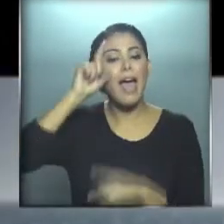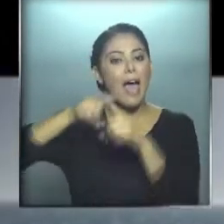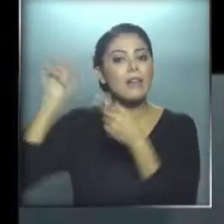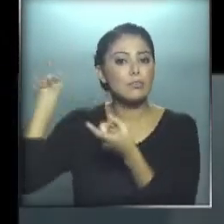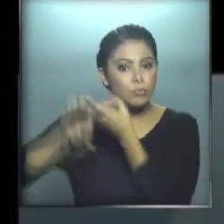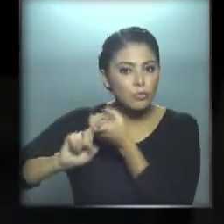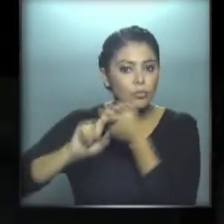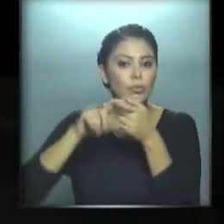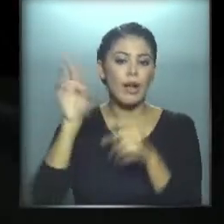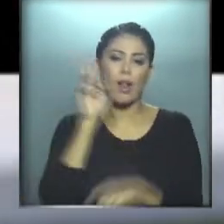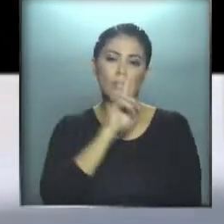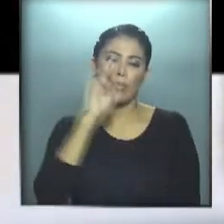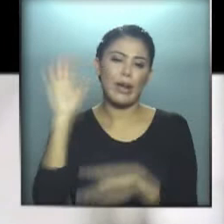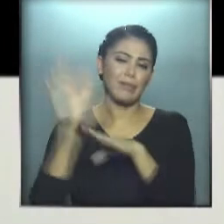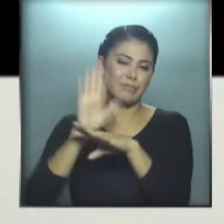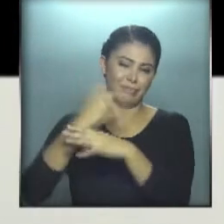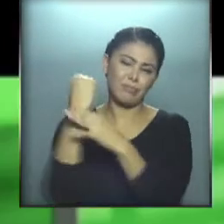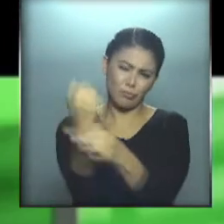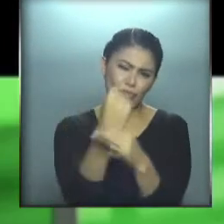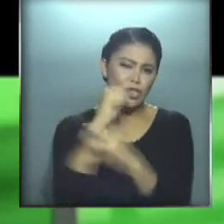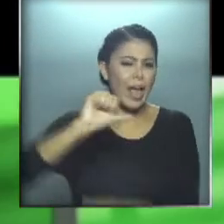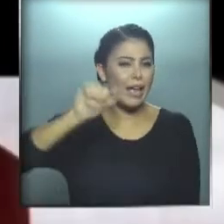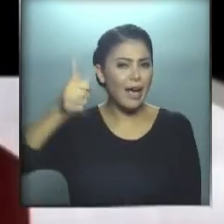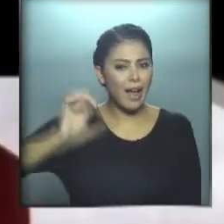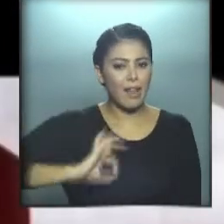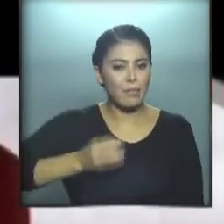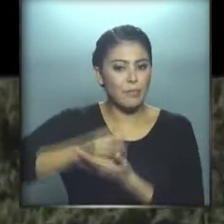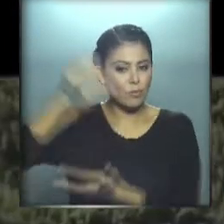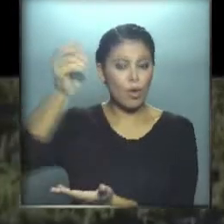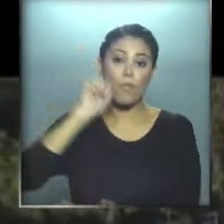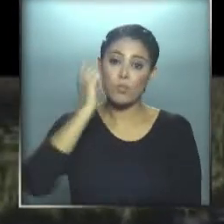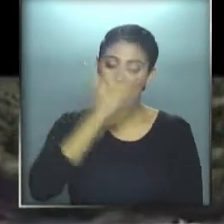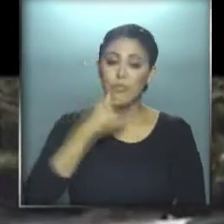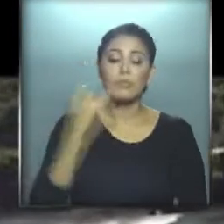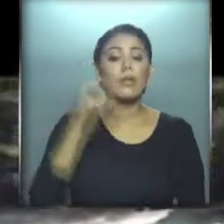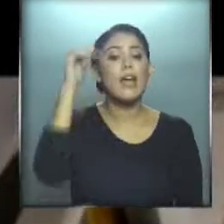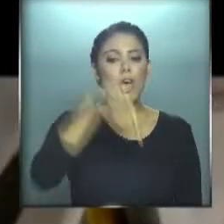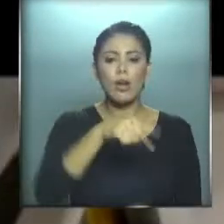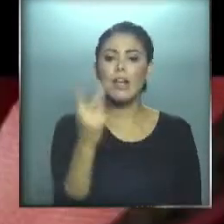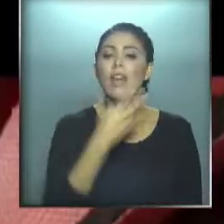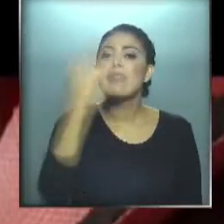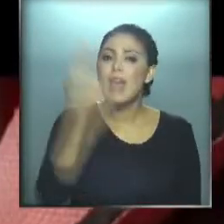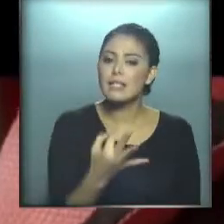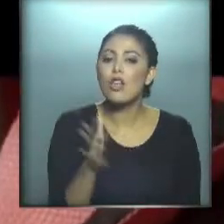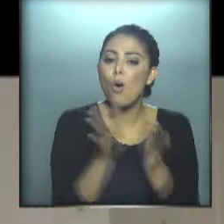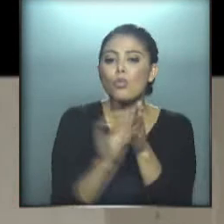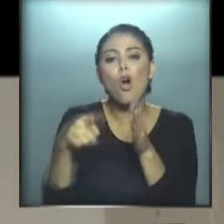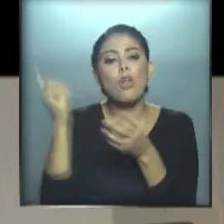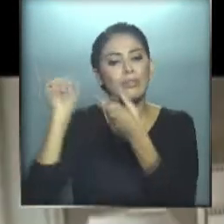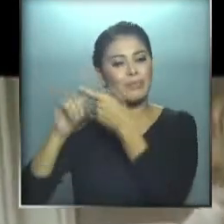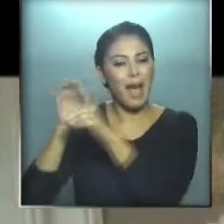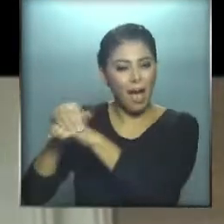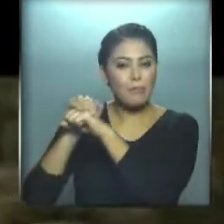Emma Thompson, dos veces ganadora del Oscar, una actriz brillante y además bellísima para verla, y en este caso van a decidir ellos, junto con una pareja de